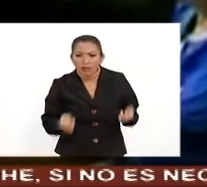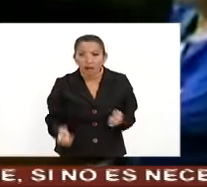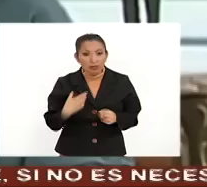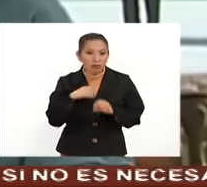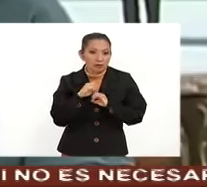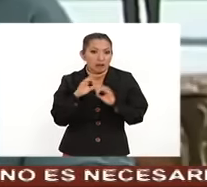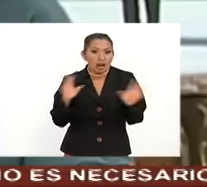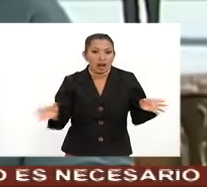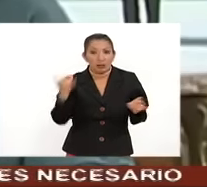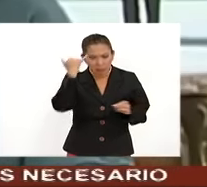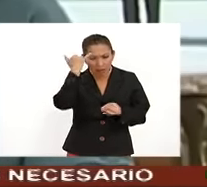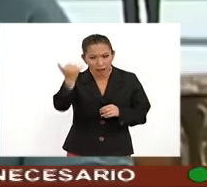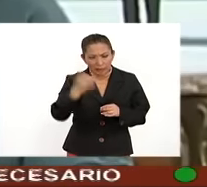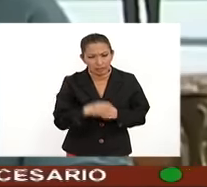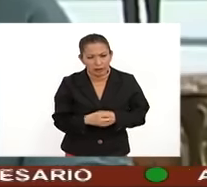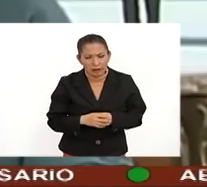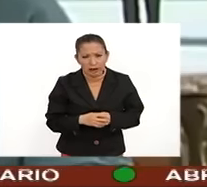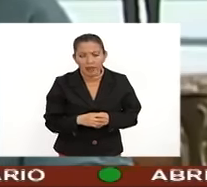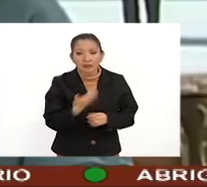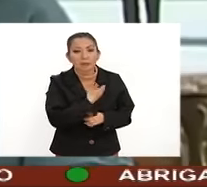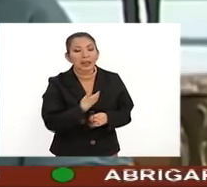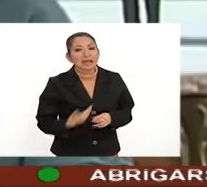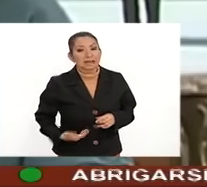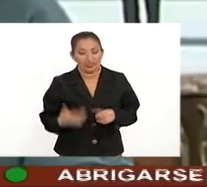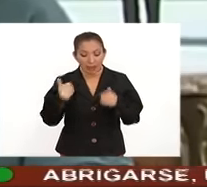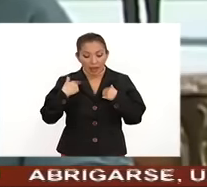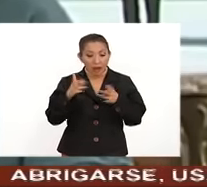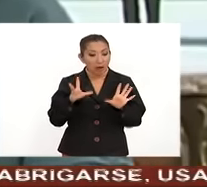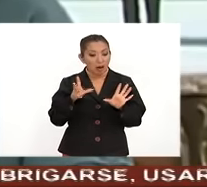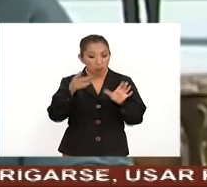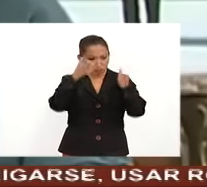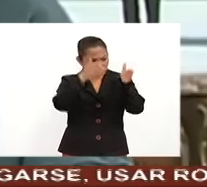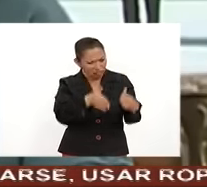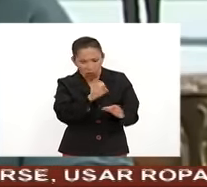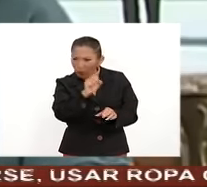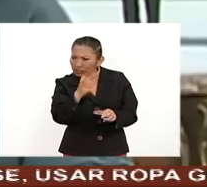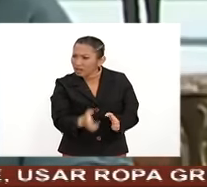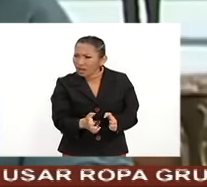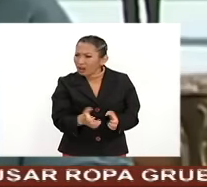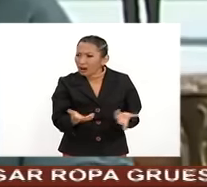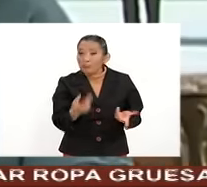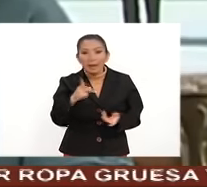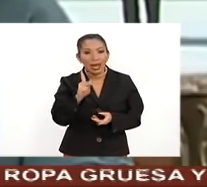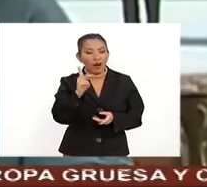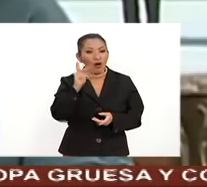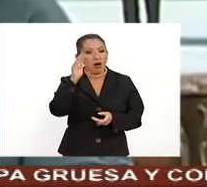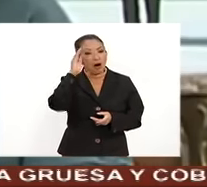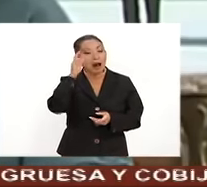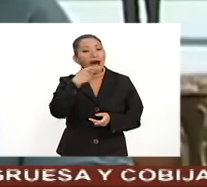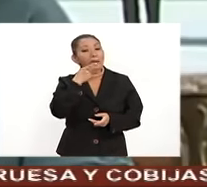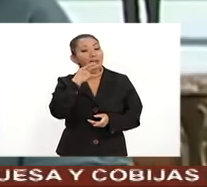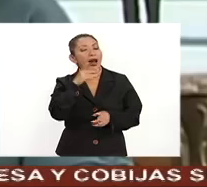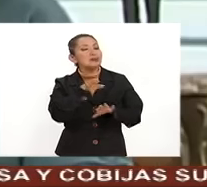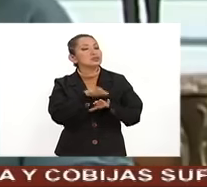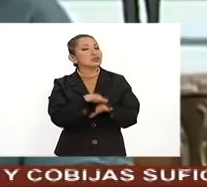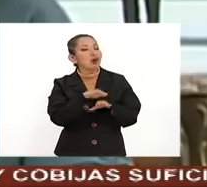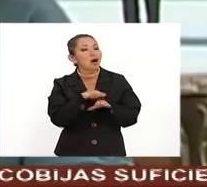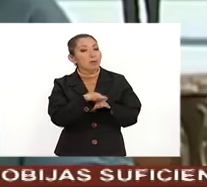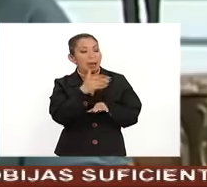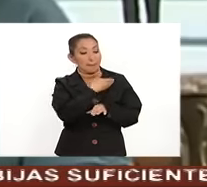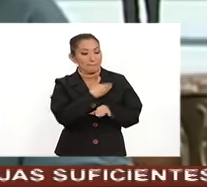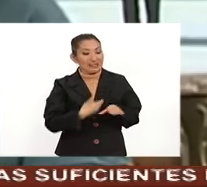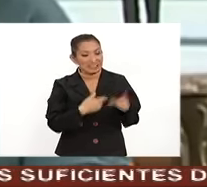pues obviamente te imaginas que el presidente físicamente no está, pero también puede referirse a que